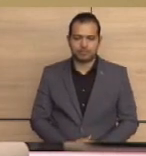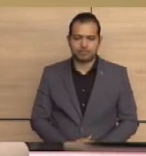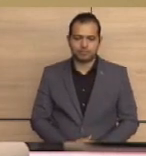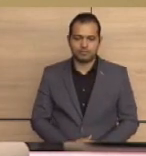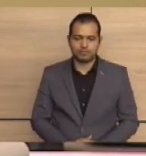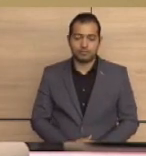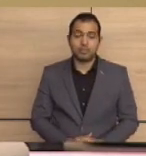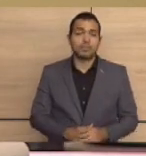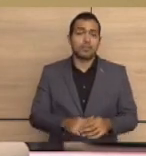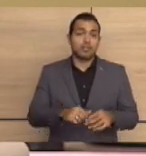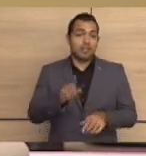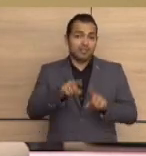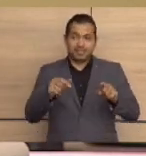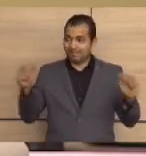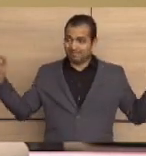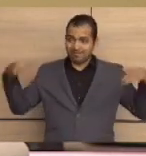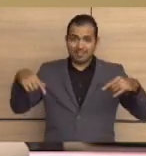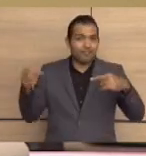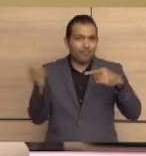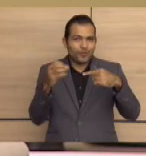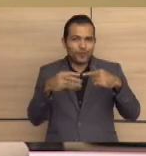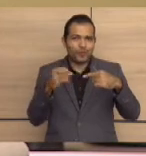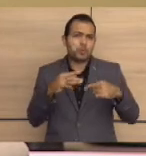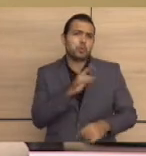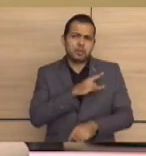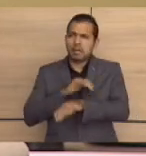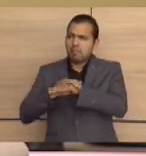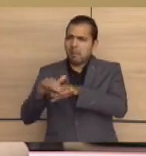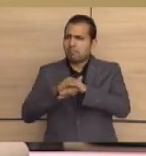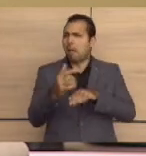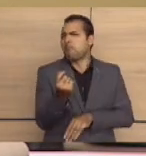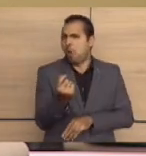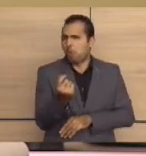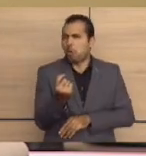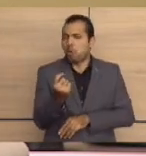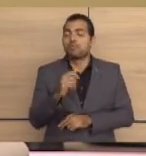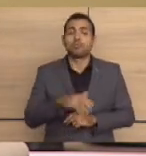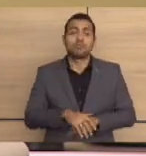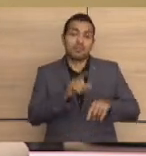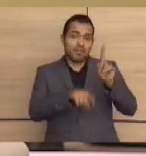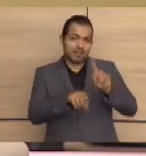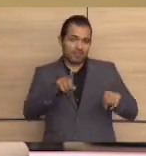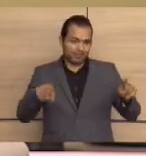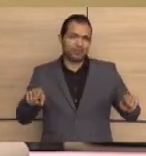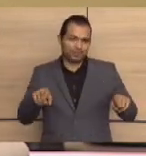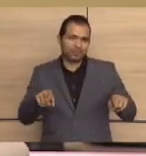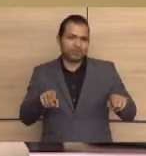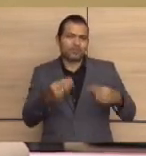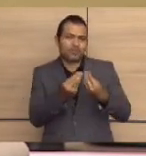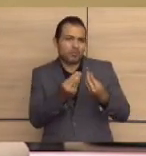fuimos minoría, ¿sí? Pero hablábamos entre el grupo de compañeros de las